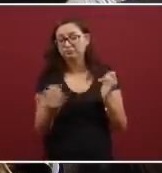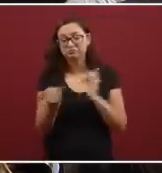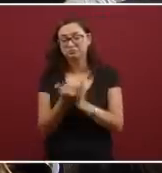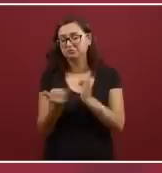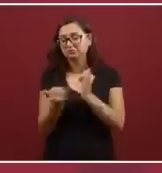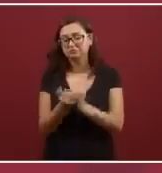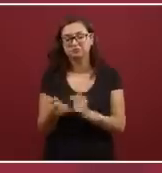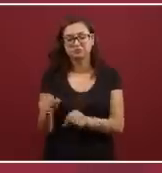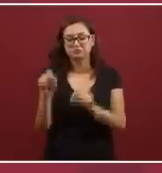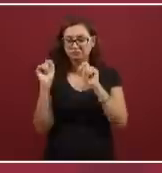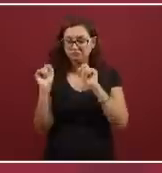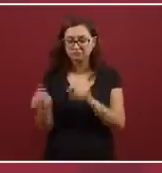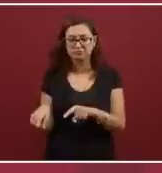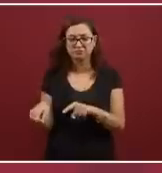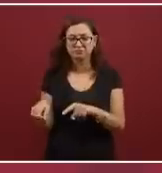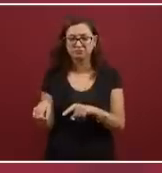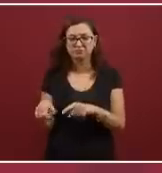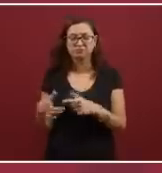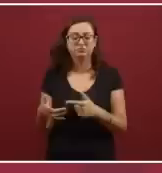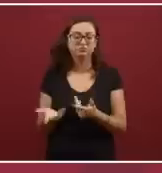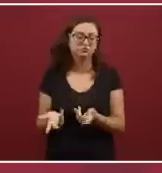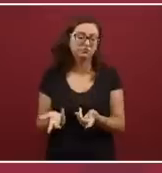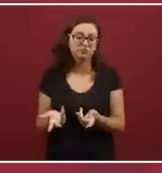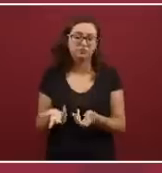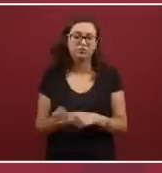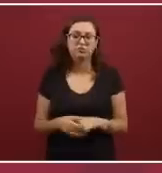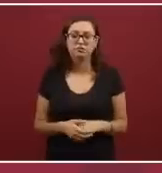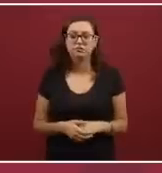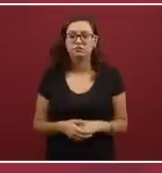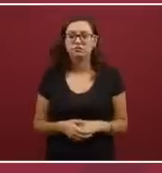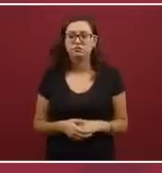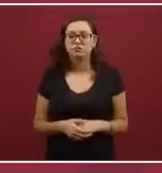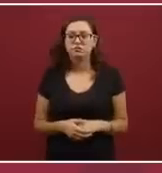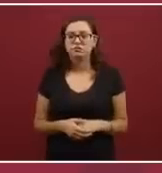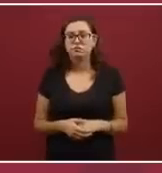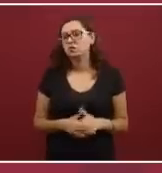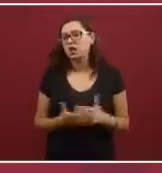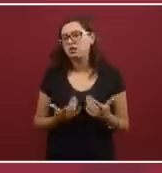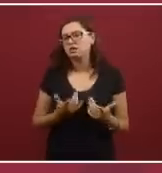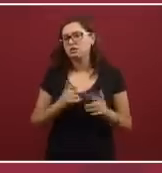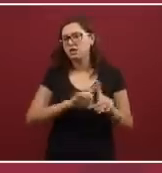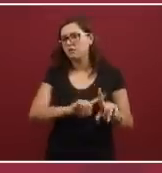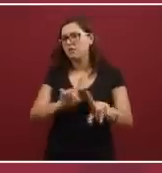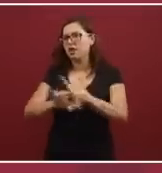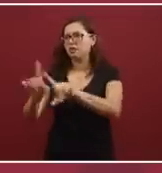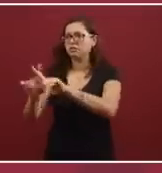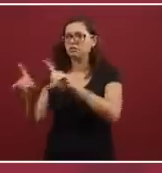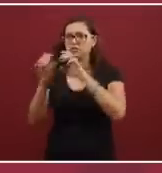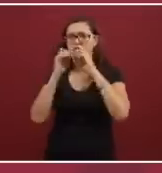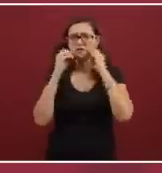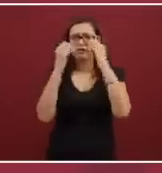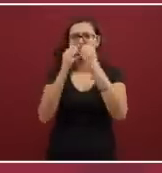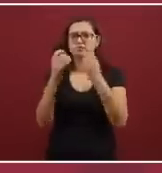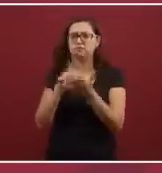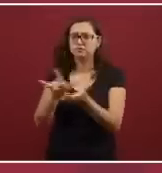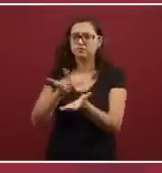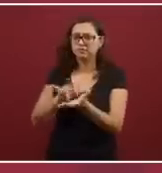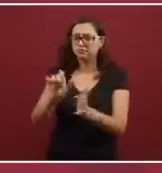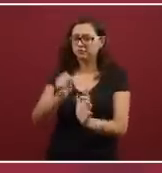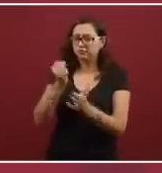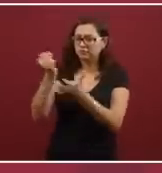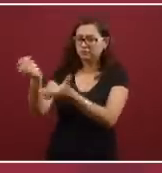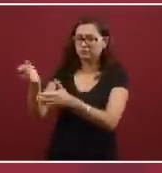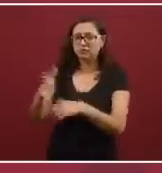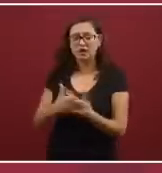trata de personas. Habían organizaciones que recibían estos apoyos. Entonces, ¿el